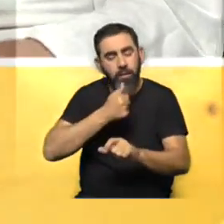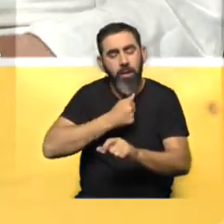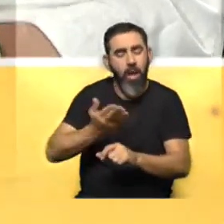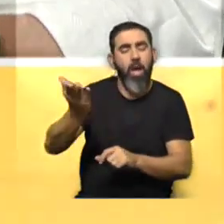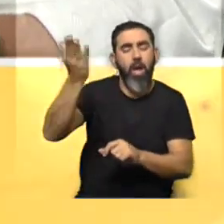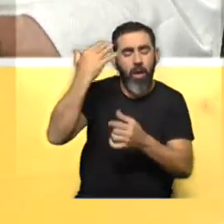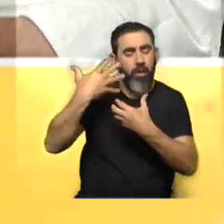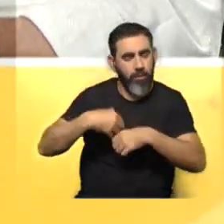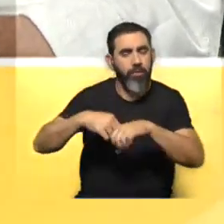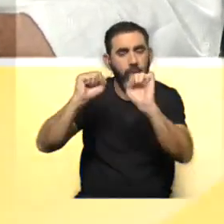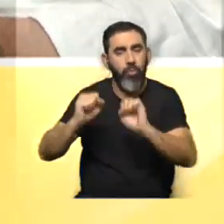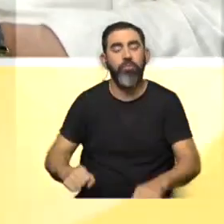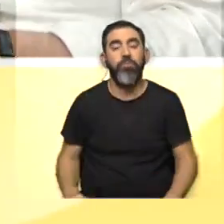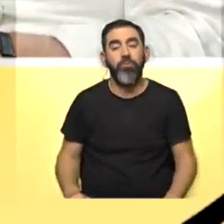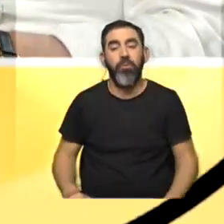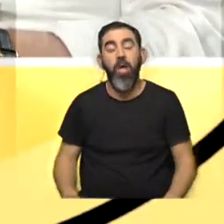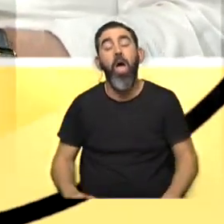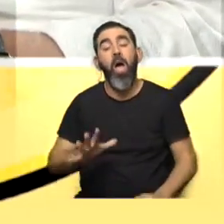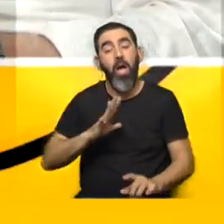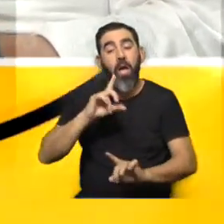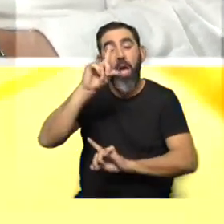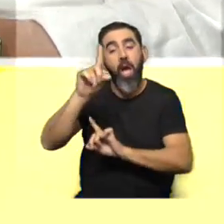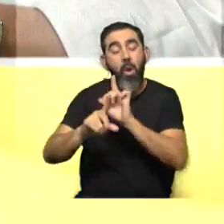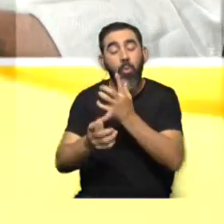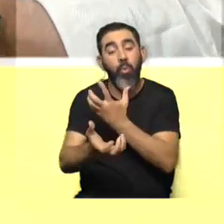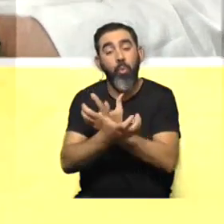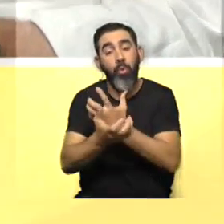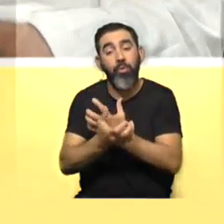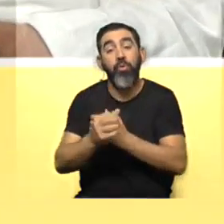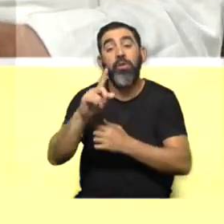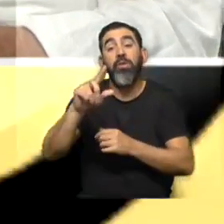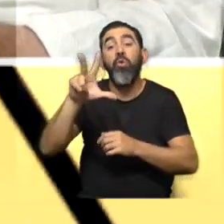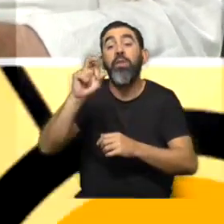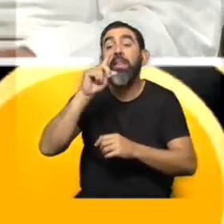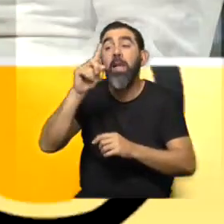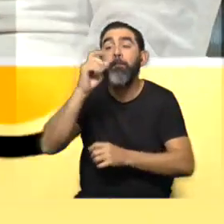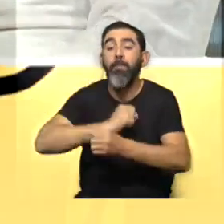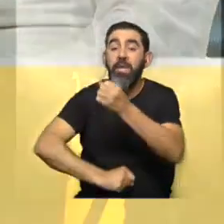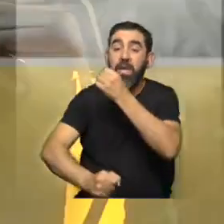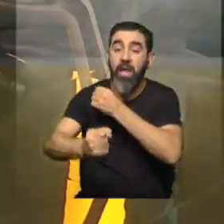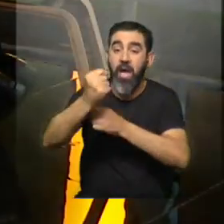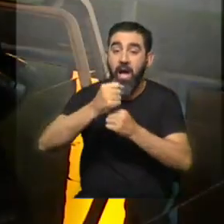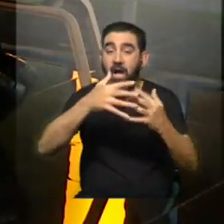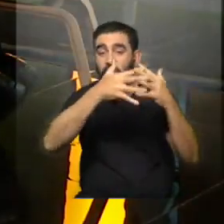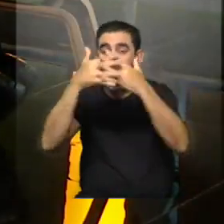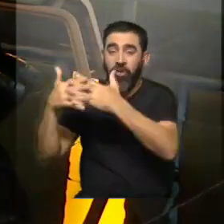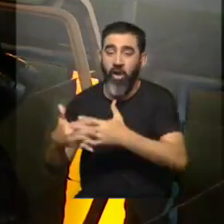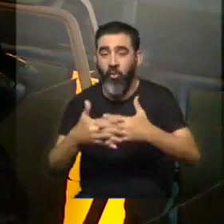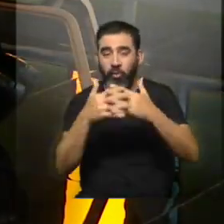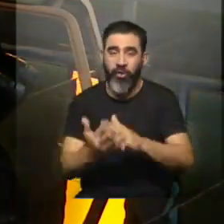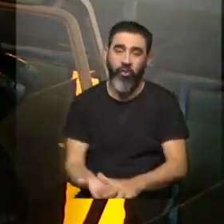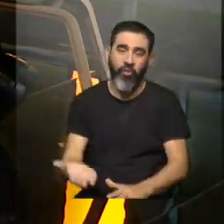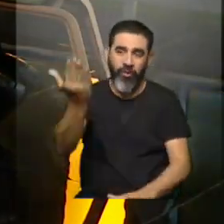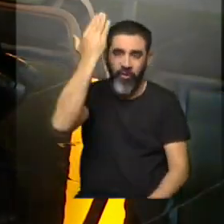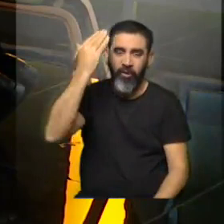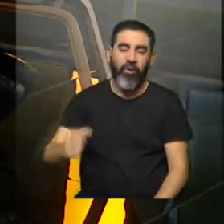Clovis, y hay algún yacimiento en California de 130.000 años. nos tiraron el chico lejos, ¿no? Se fue muy